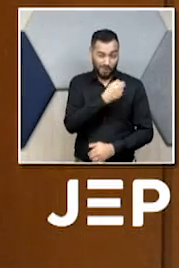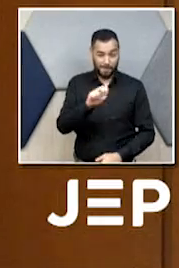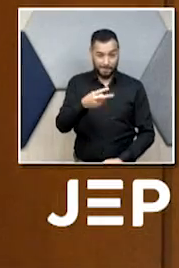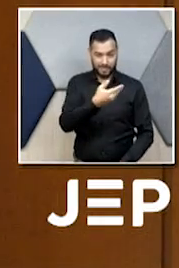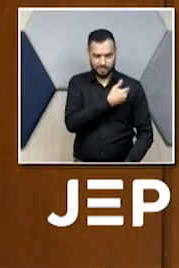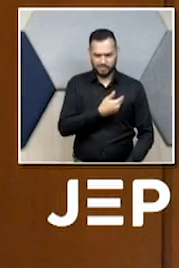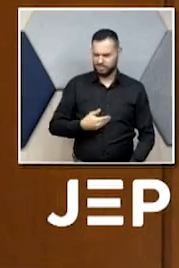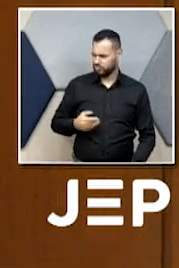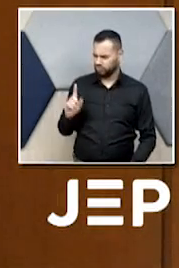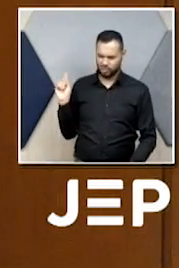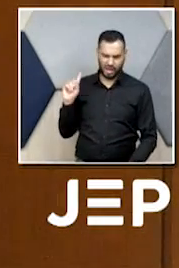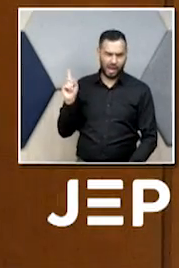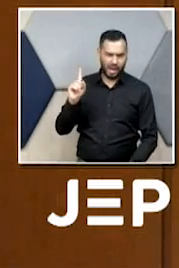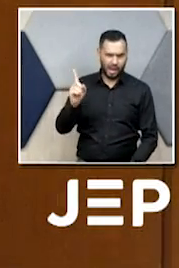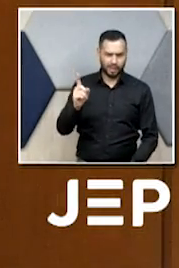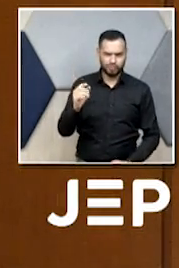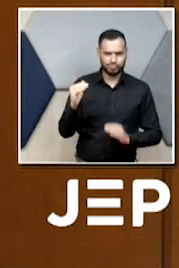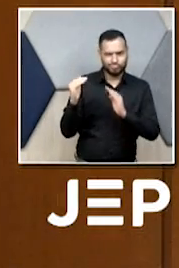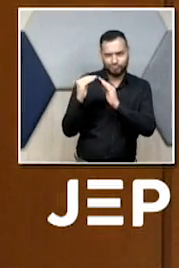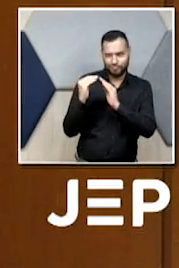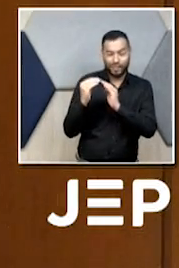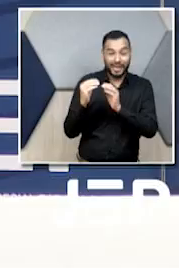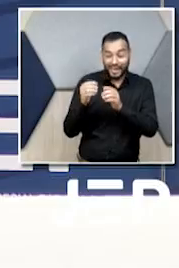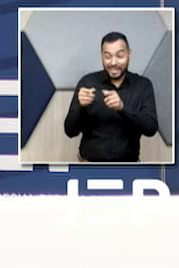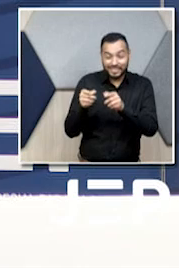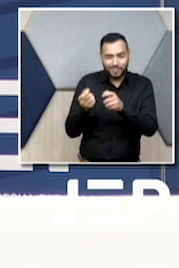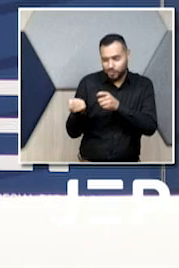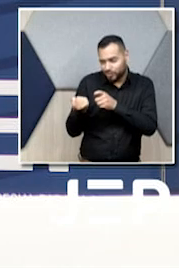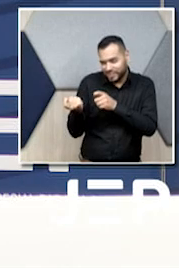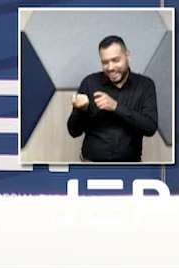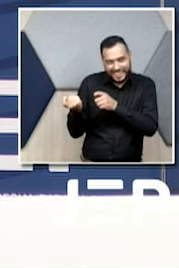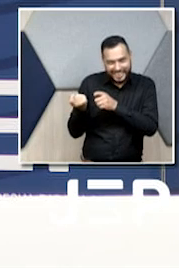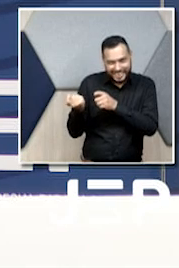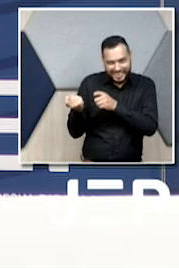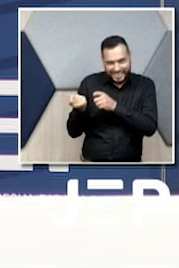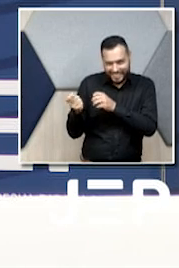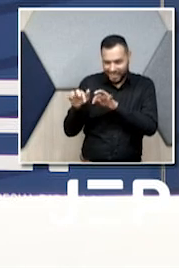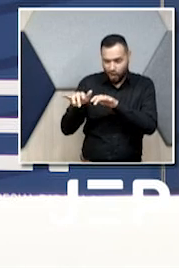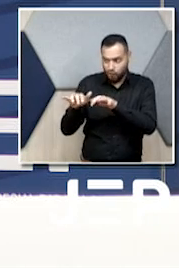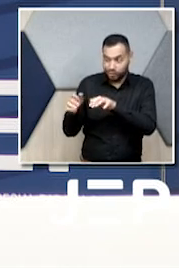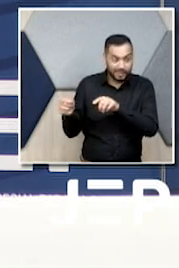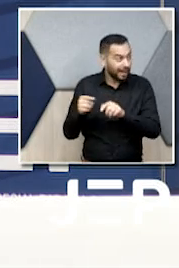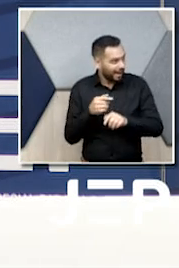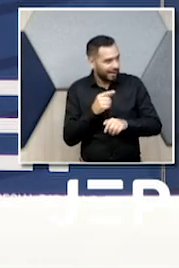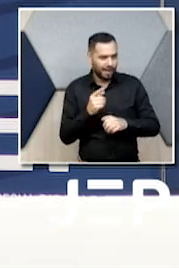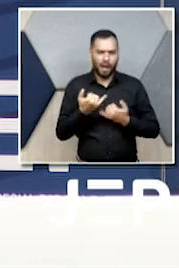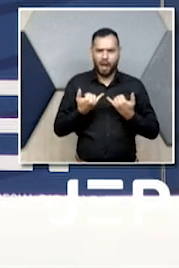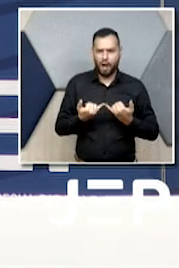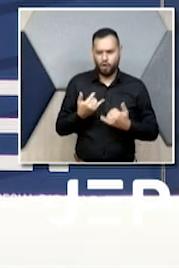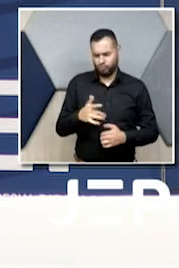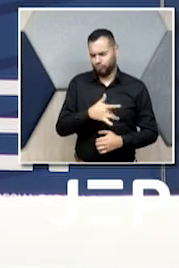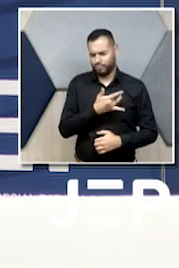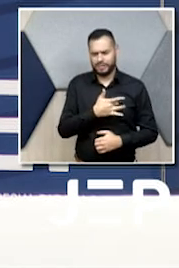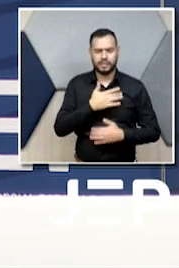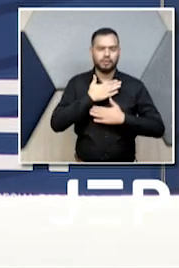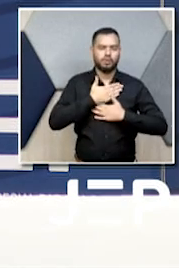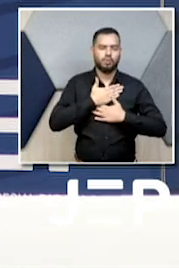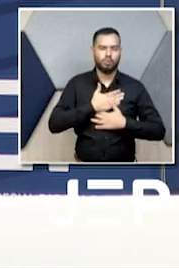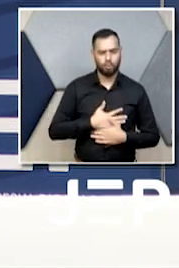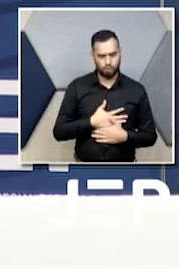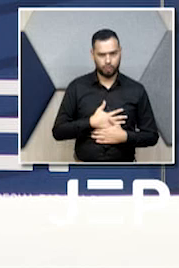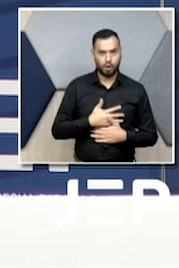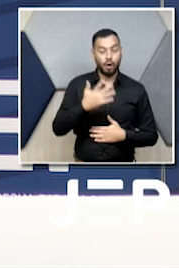jurisdicción vecinos de oficina, ¿sí? Ahora yo me siento muy tranquilo porque de su mano,